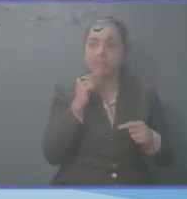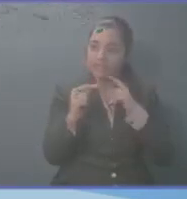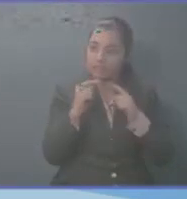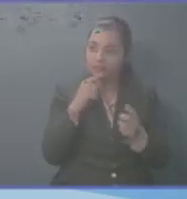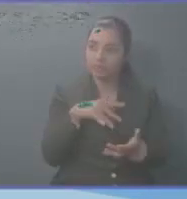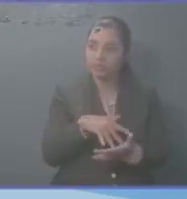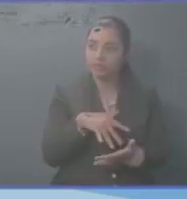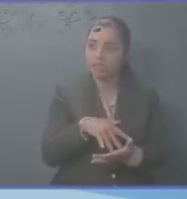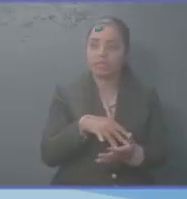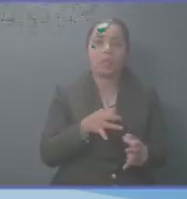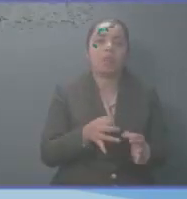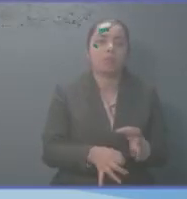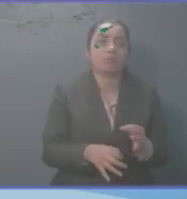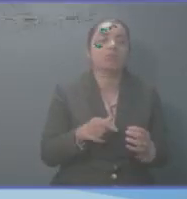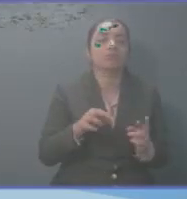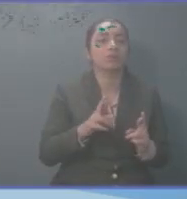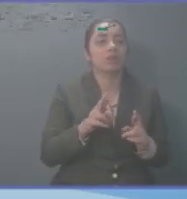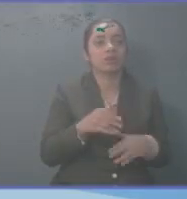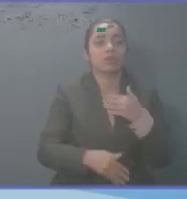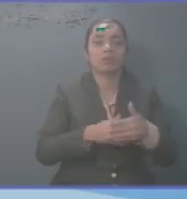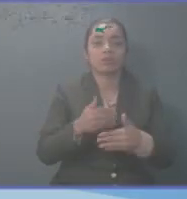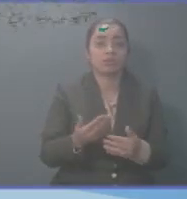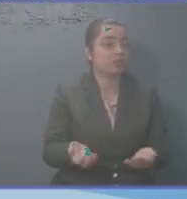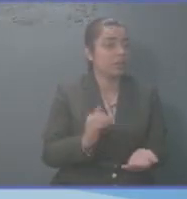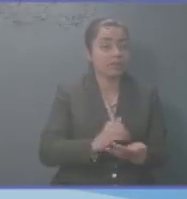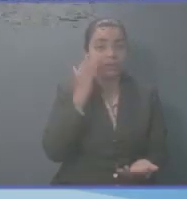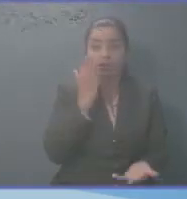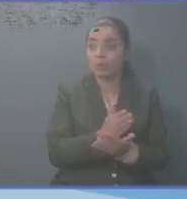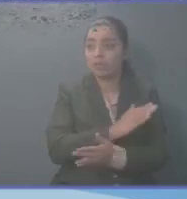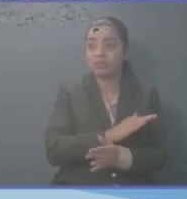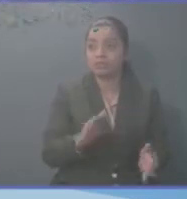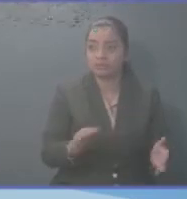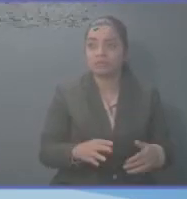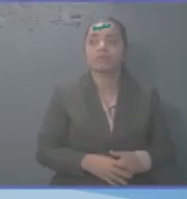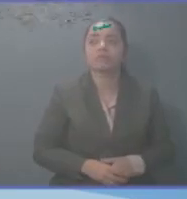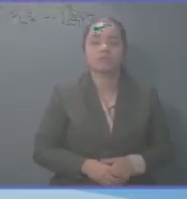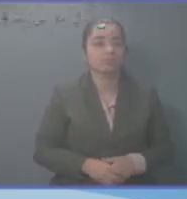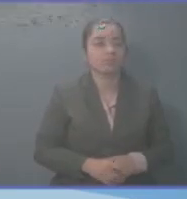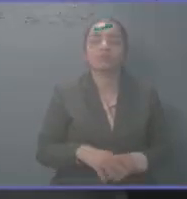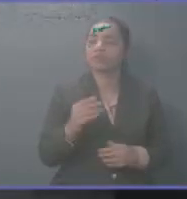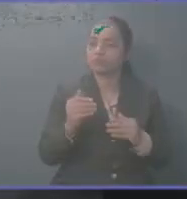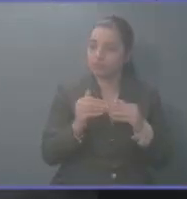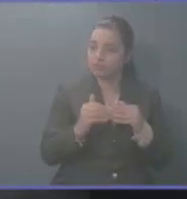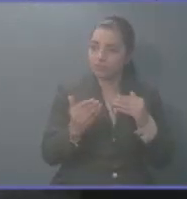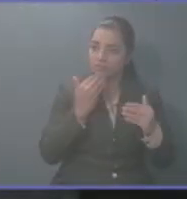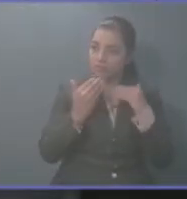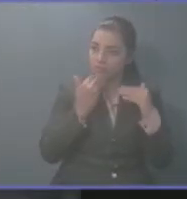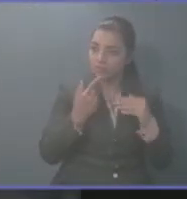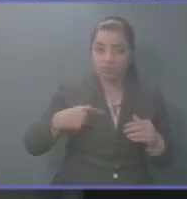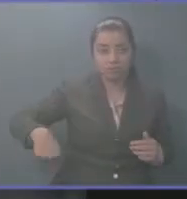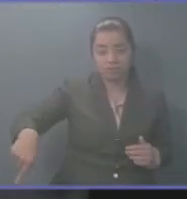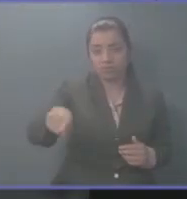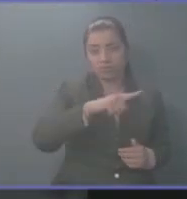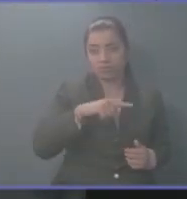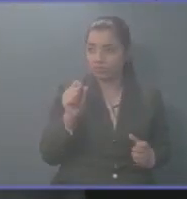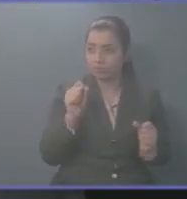democracia que nosotros tenemos, este tipo de hechos no vuelvan a repetirse, Max, bajo ninguna circunstancia. Y también hay que explicar el motivo por el cual ustedes